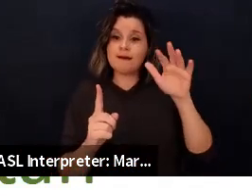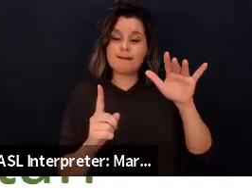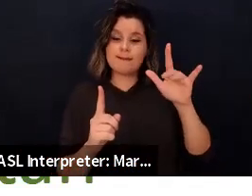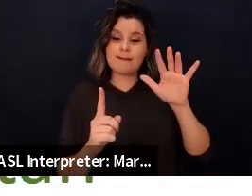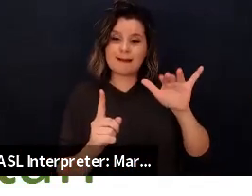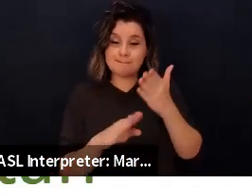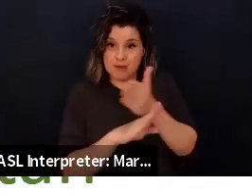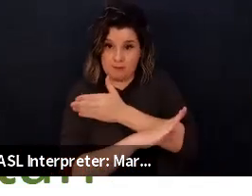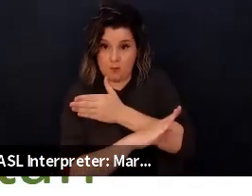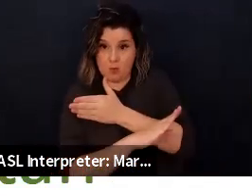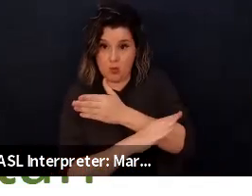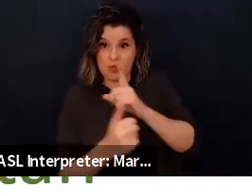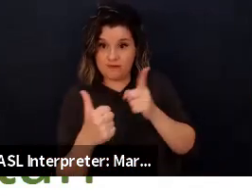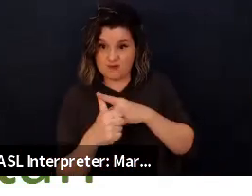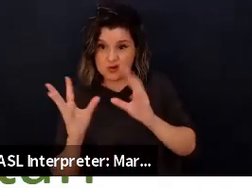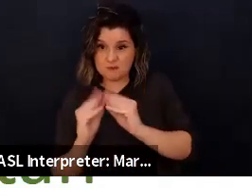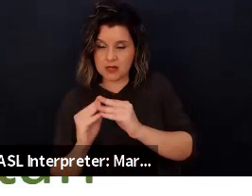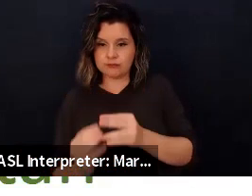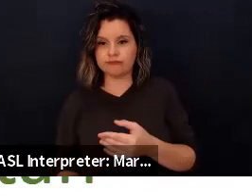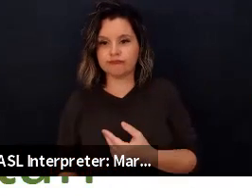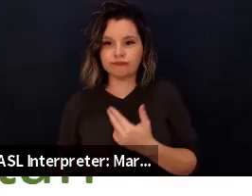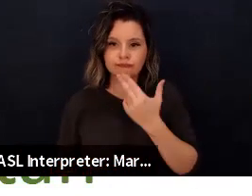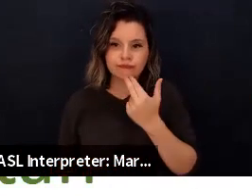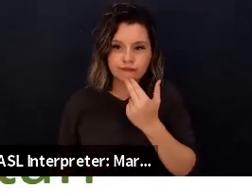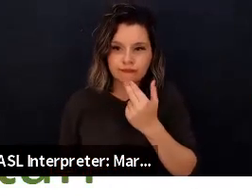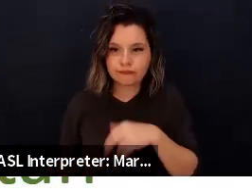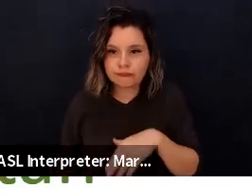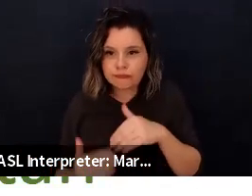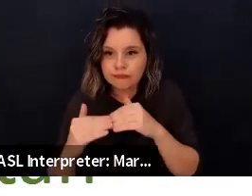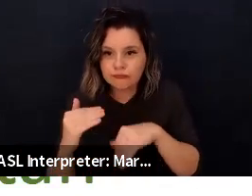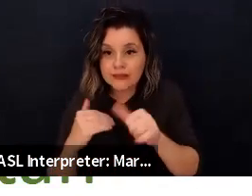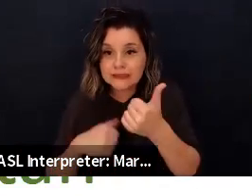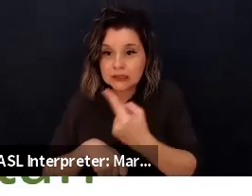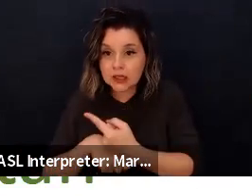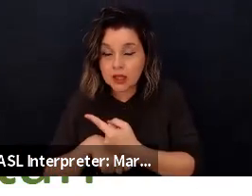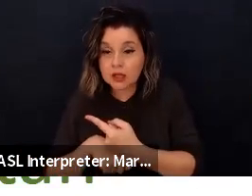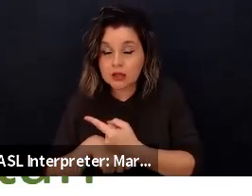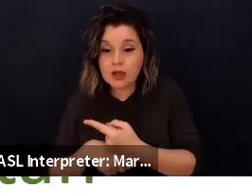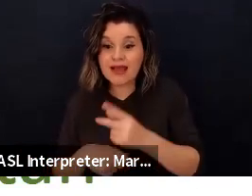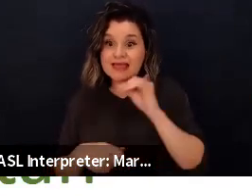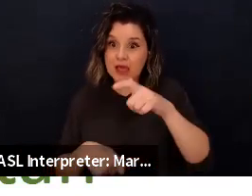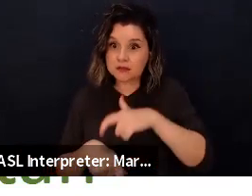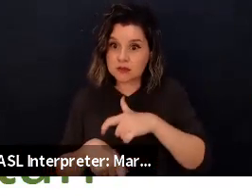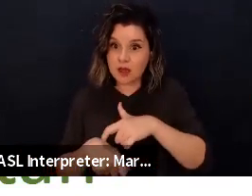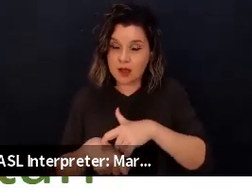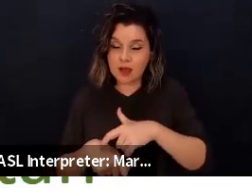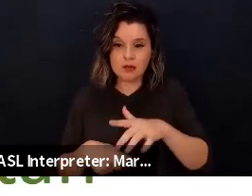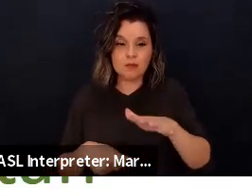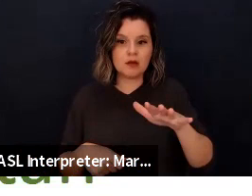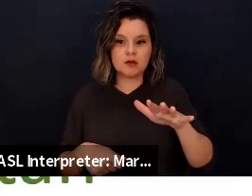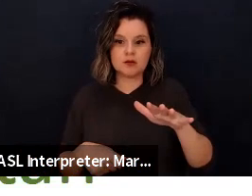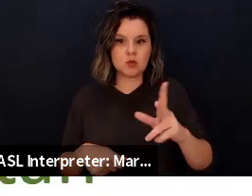antes de la primera junta apenas tuvieron, creo que fue de menos de 10 días, y con ese tiempo